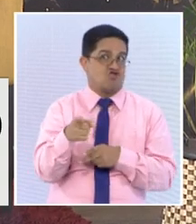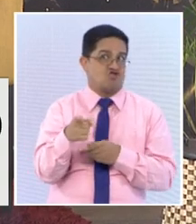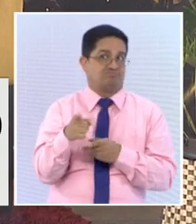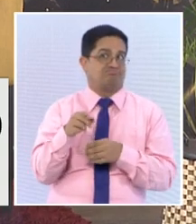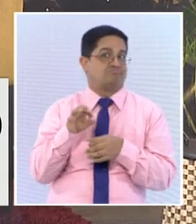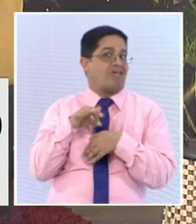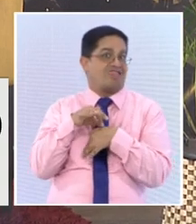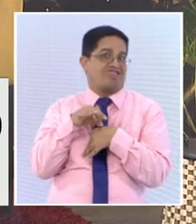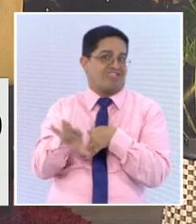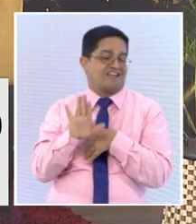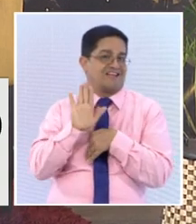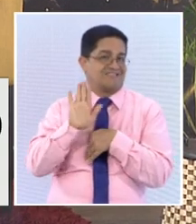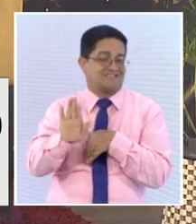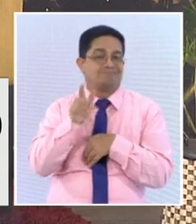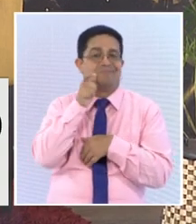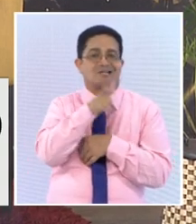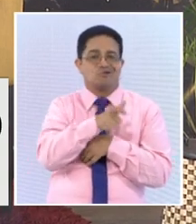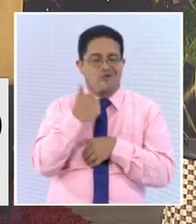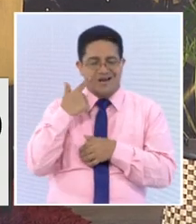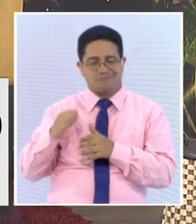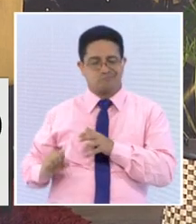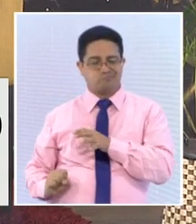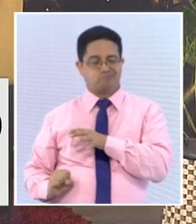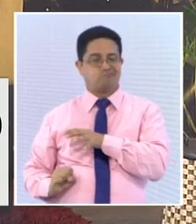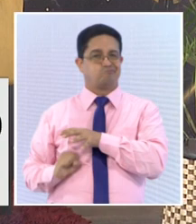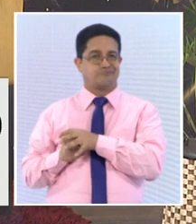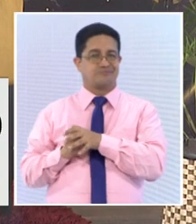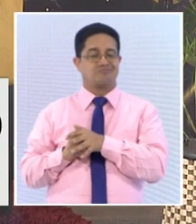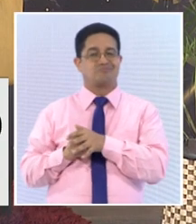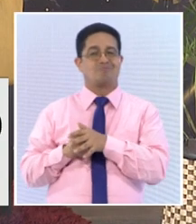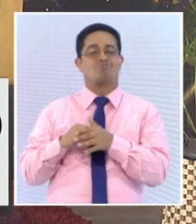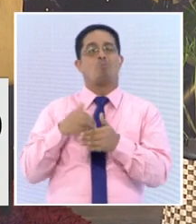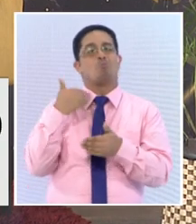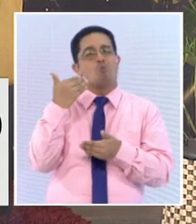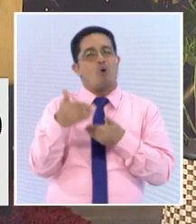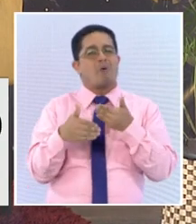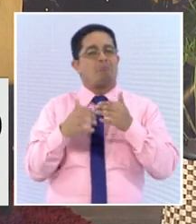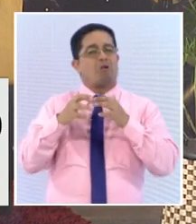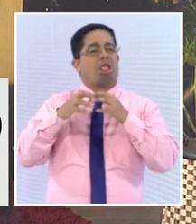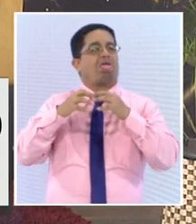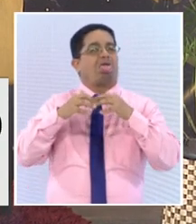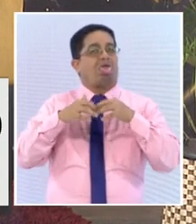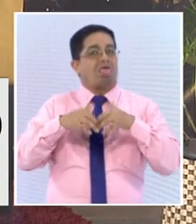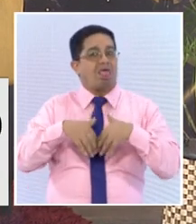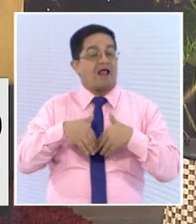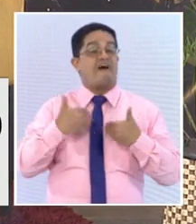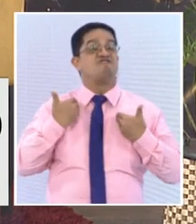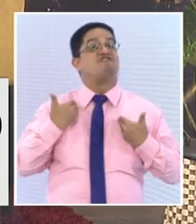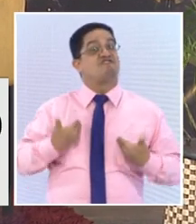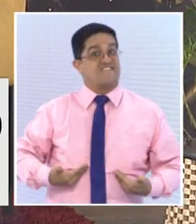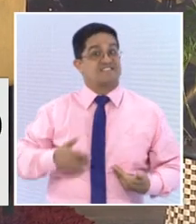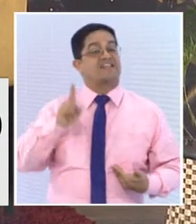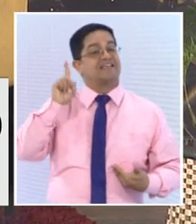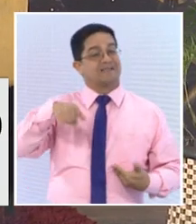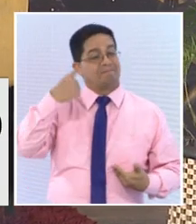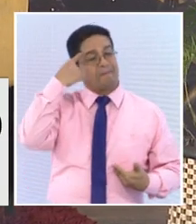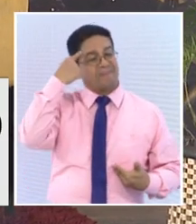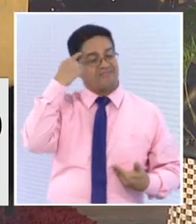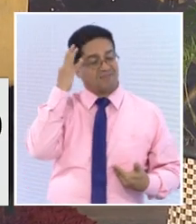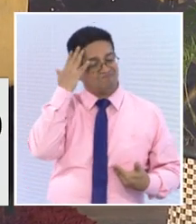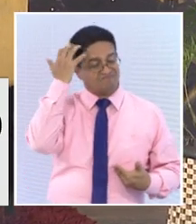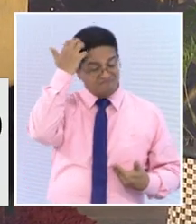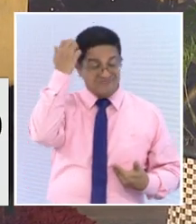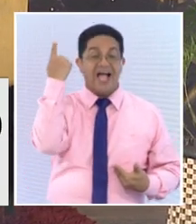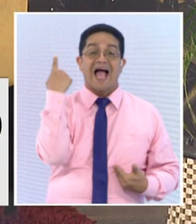decir, personas que pueden formar escaras, que se pueden deteriorar de forma física y mentalmente, hasta el punto en que tenemos una